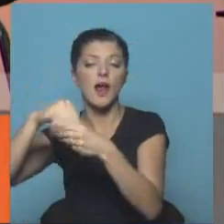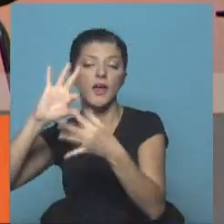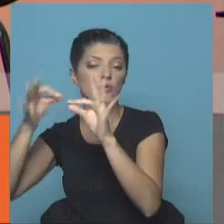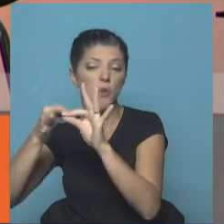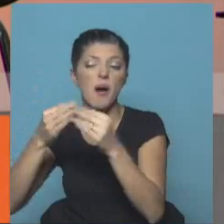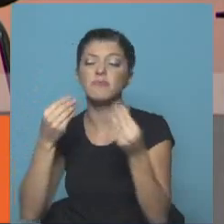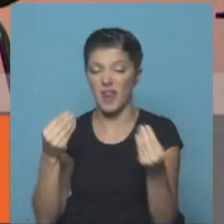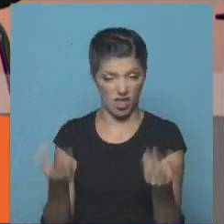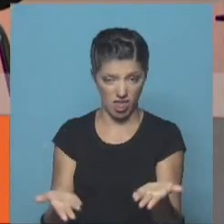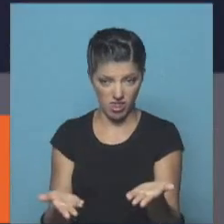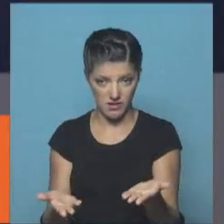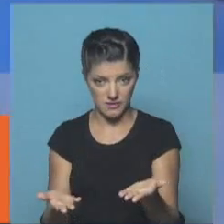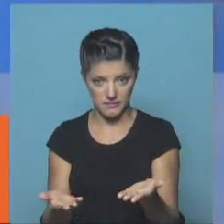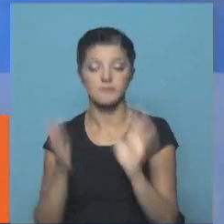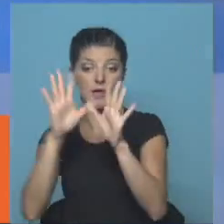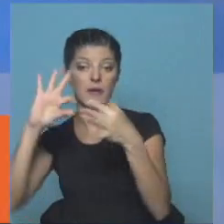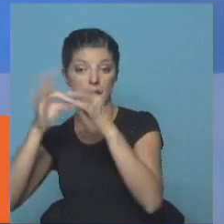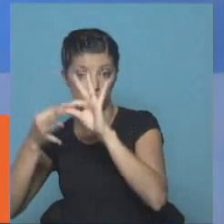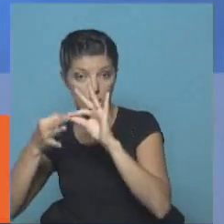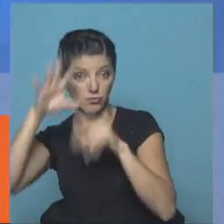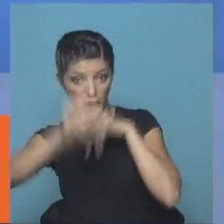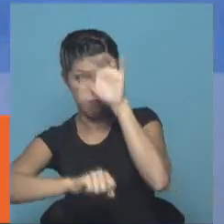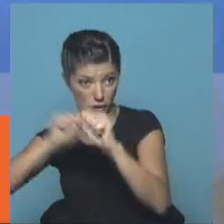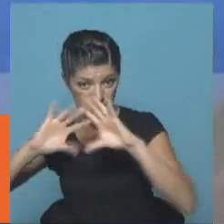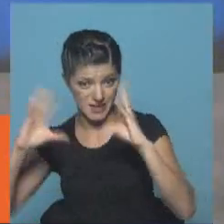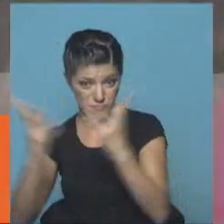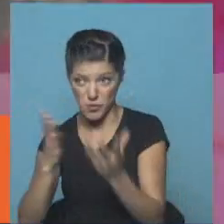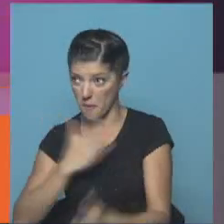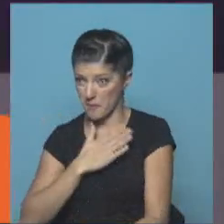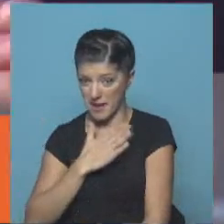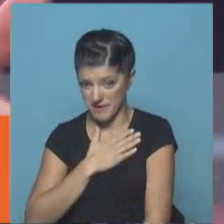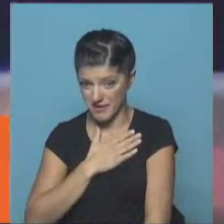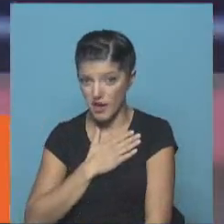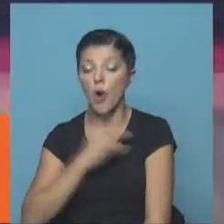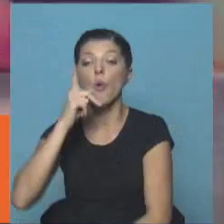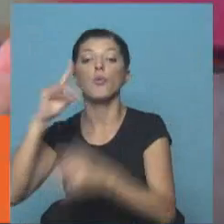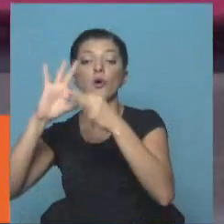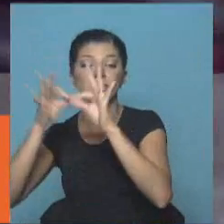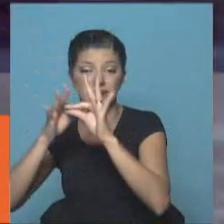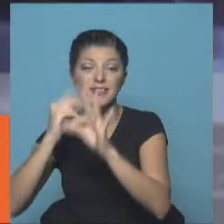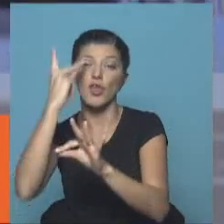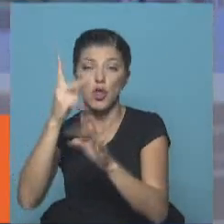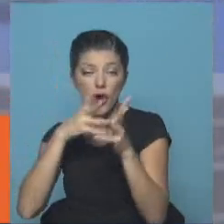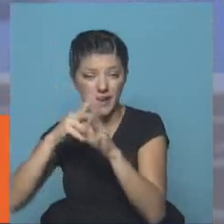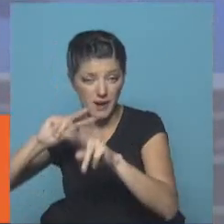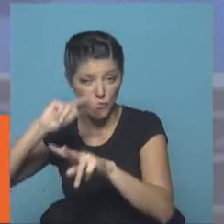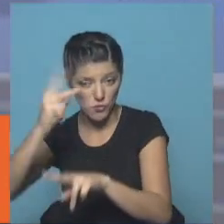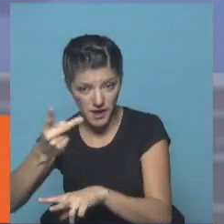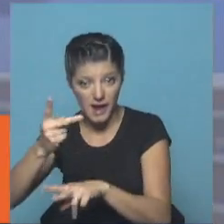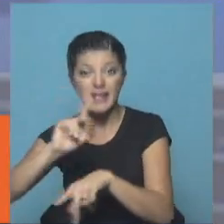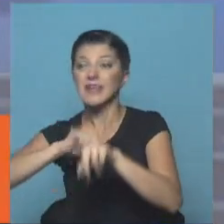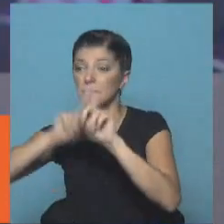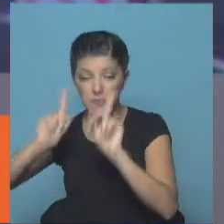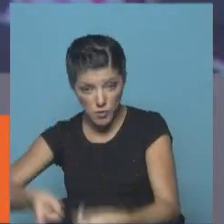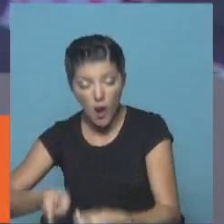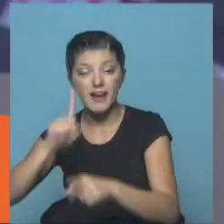Digamos, Europa es una gran conquista del mundo. Creo que, a mi entender, un continente que estuvo en guerras, 2 guerras mundiales, que tenga una unidad es muy